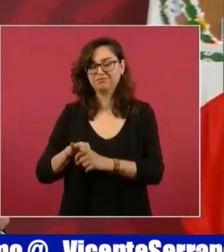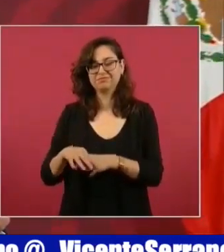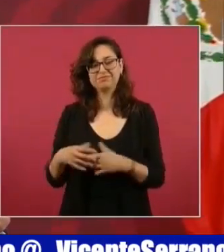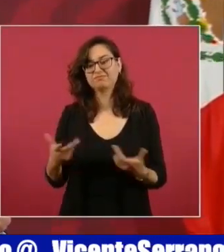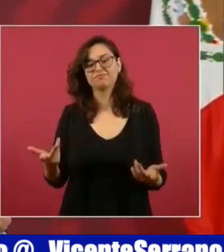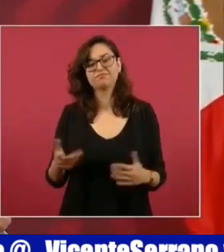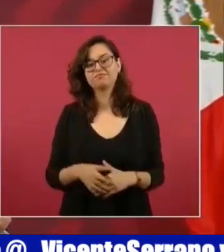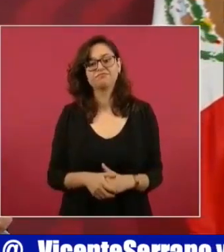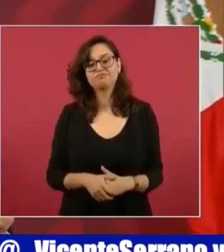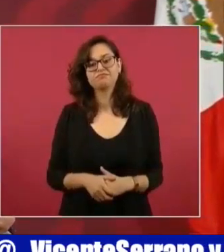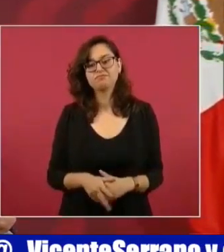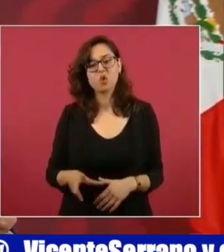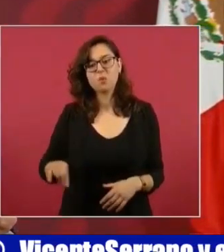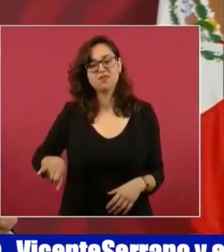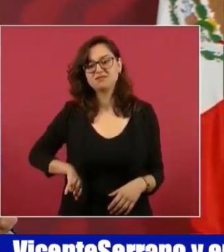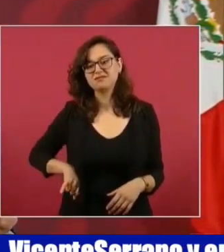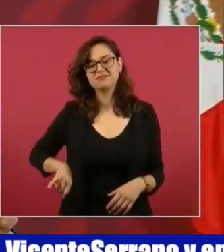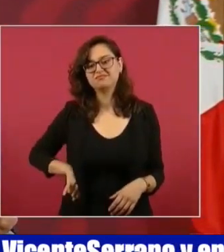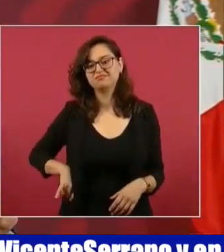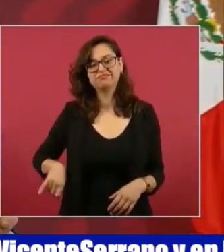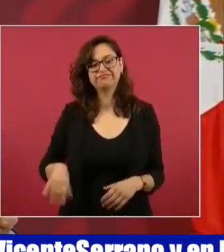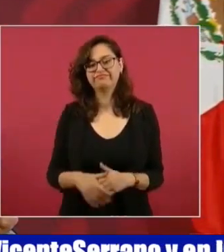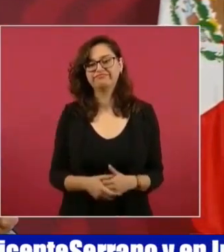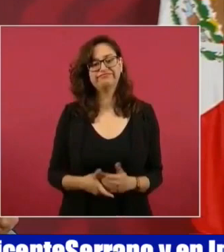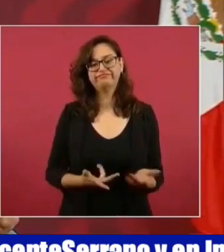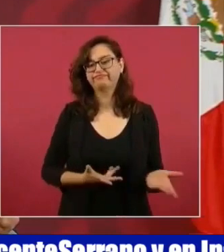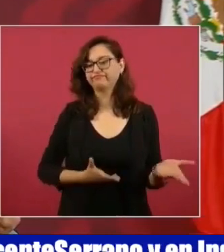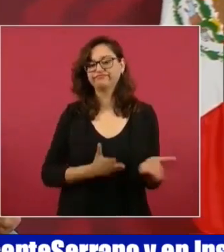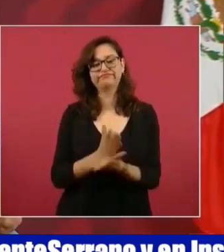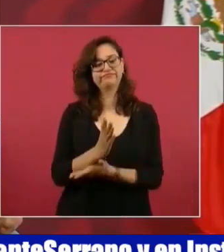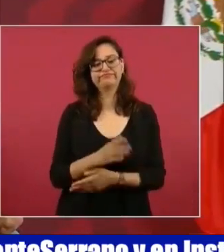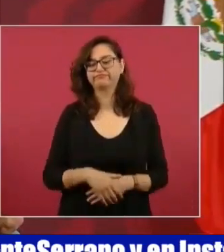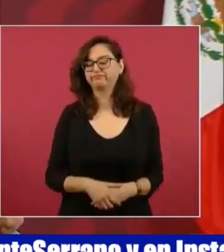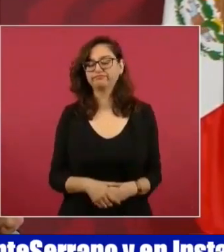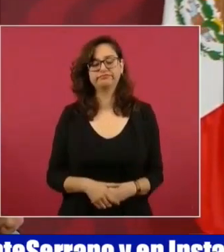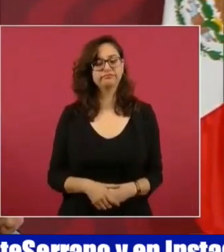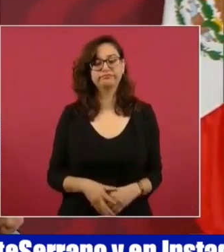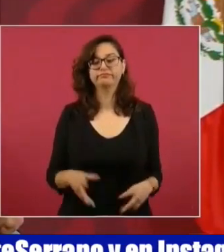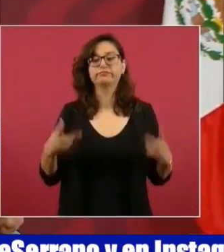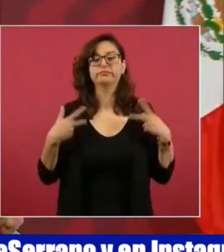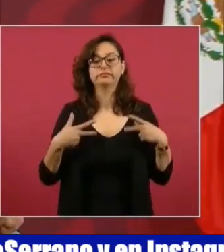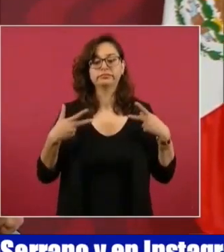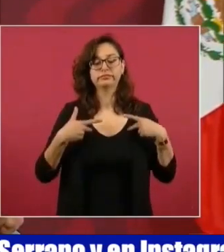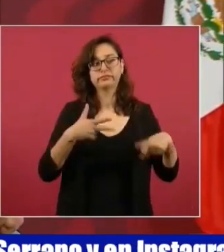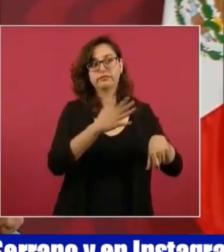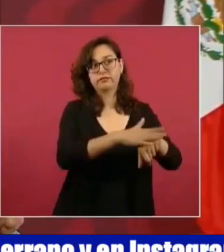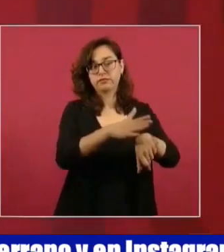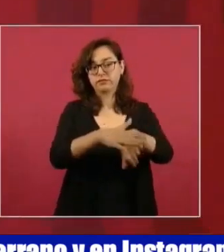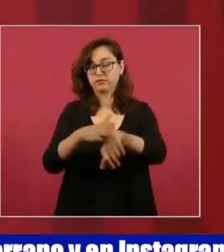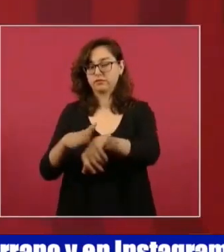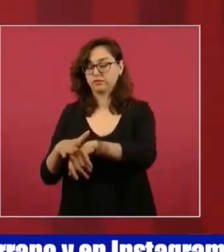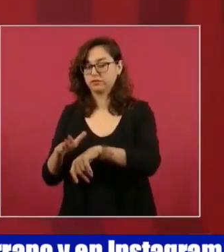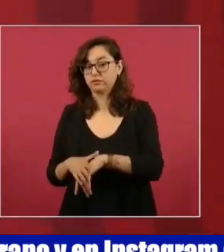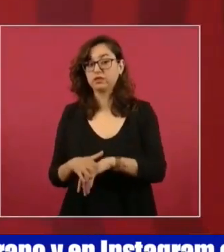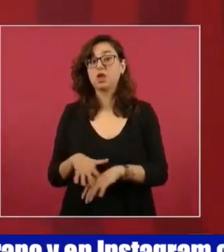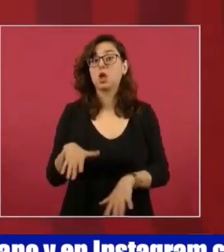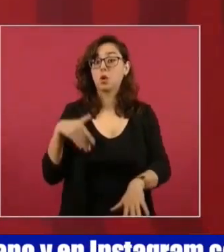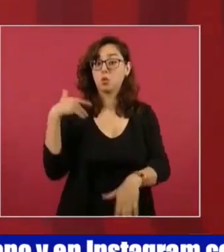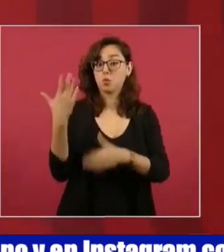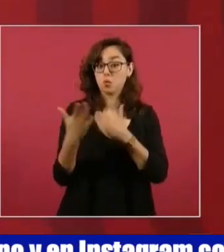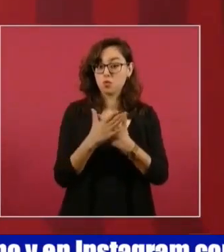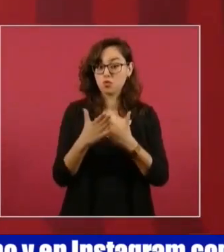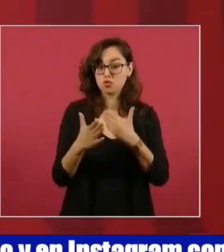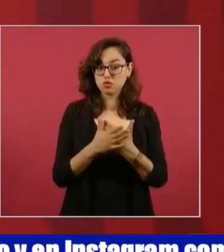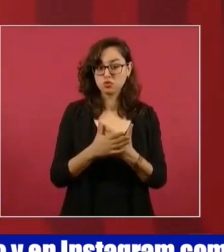no quiero meterme en eso. Solo decirle a la gente, donde van a haber elecciones,